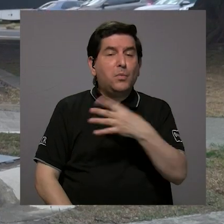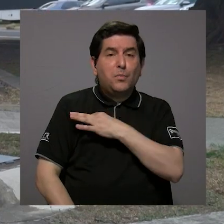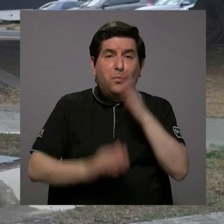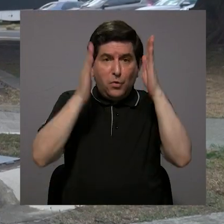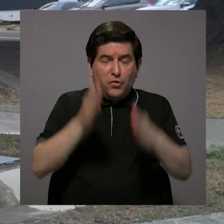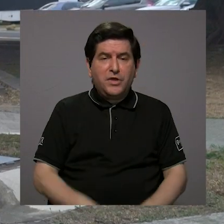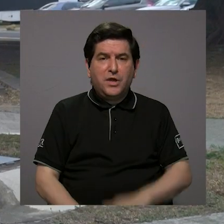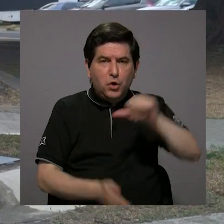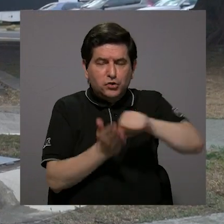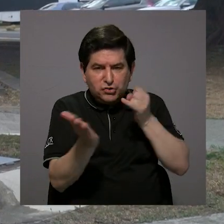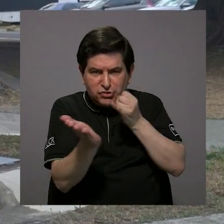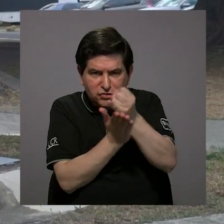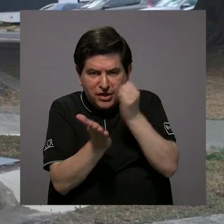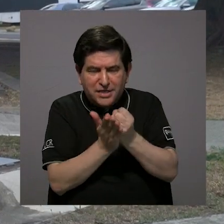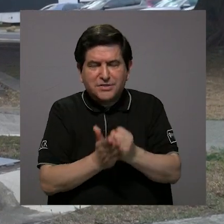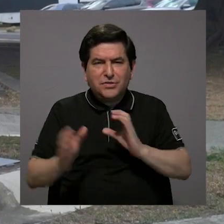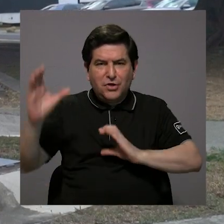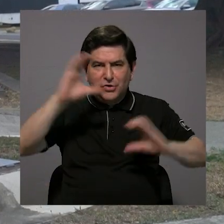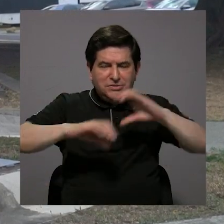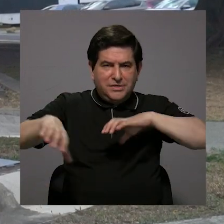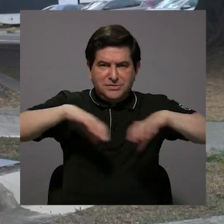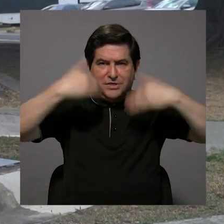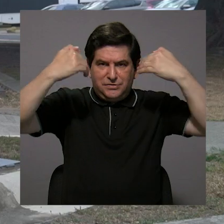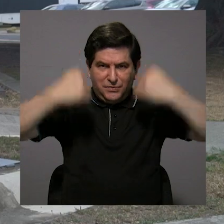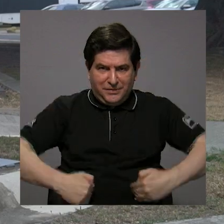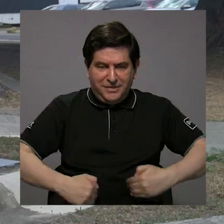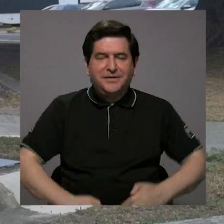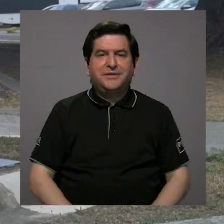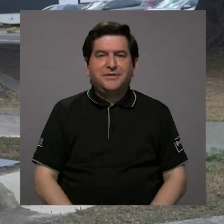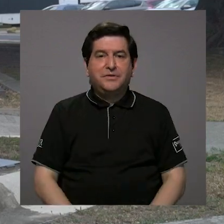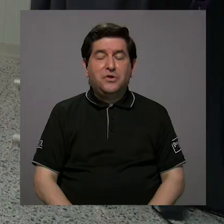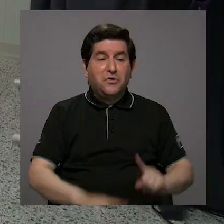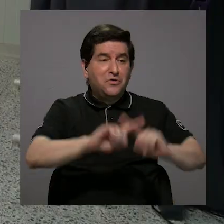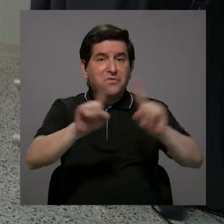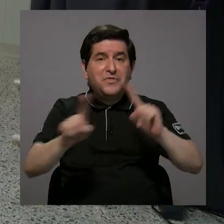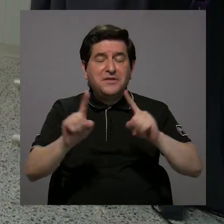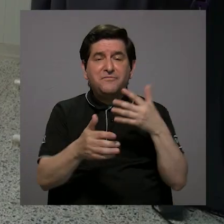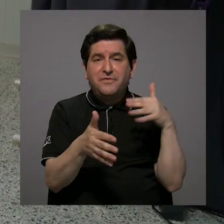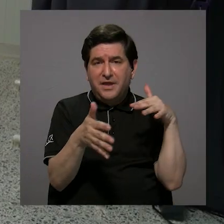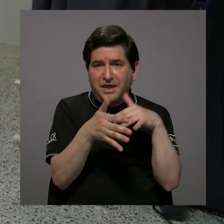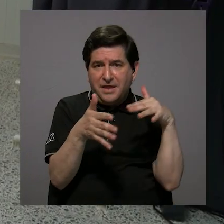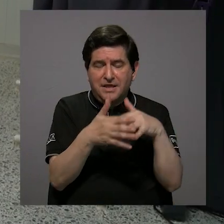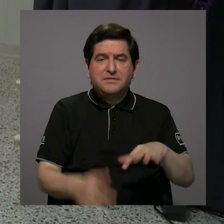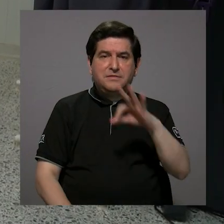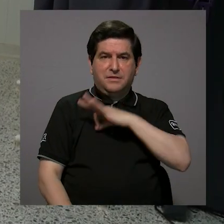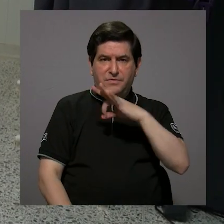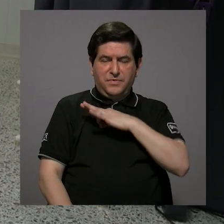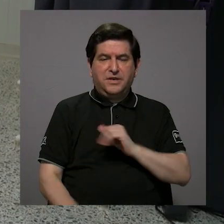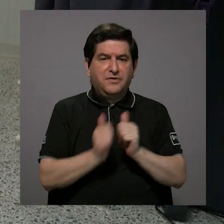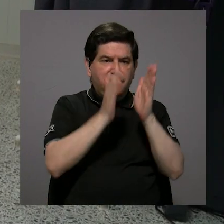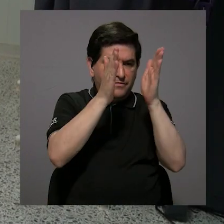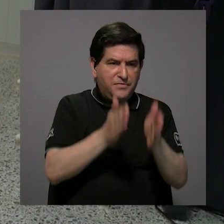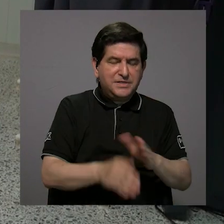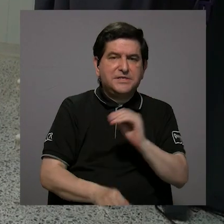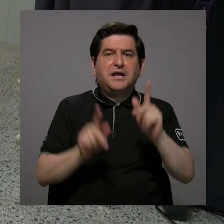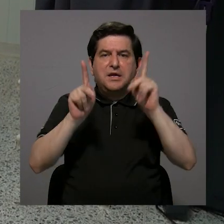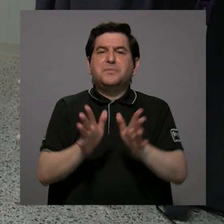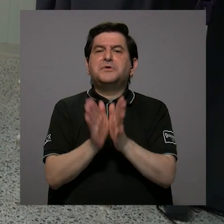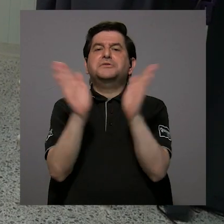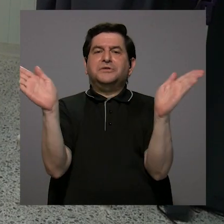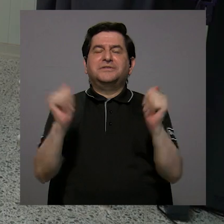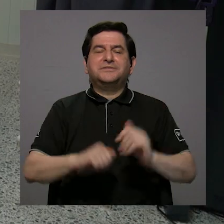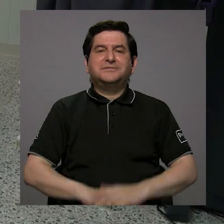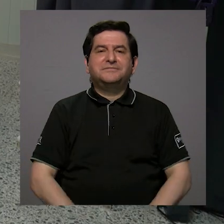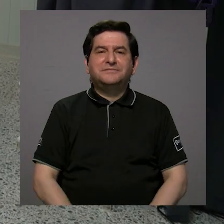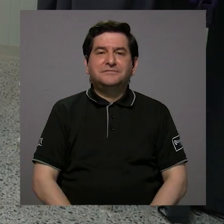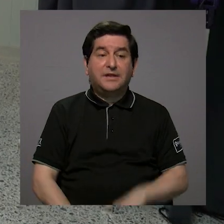Como señala el invitado, en el Centro de Investigación en Ciencias del Movimiento Humano realizan distintos estudios que benefician a deportistas y público